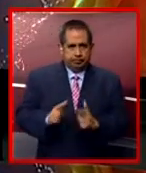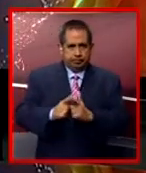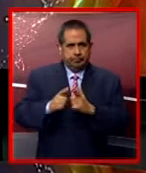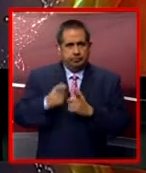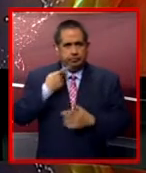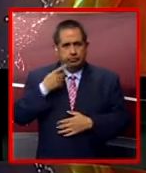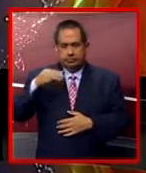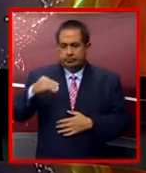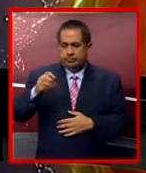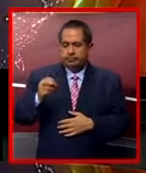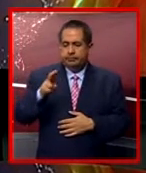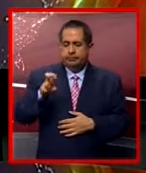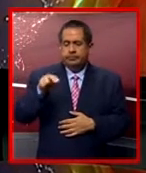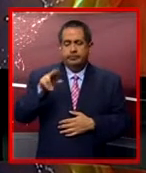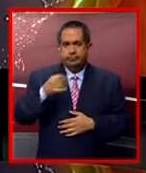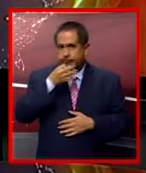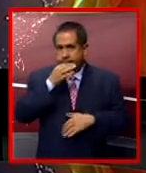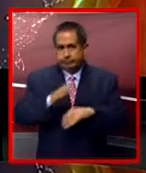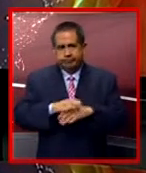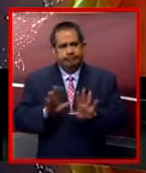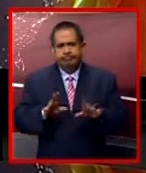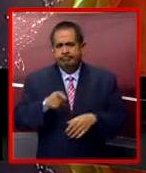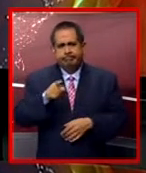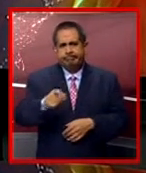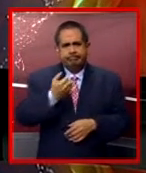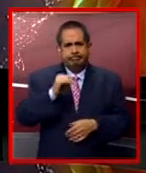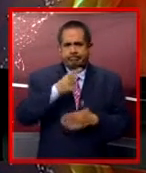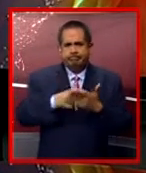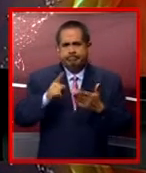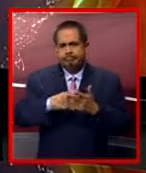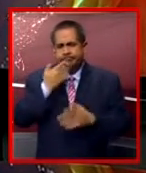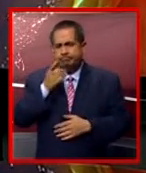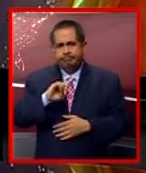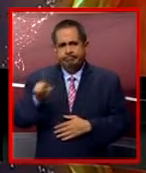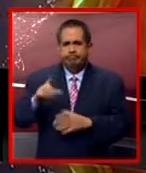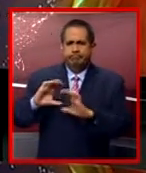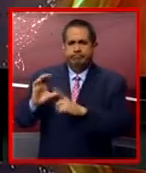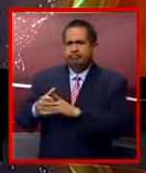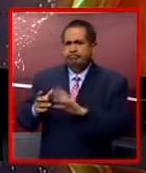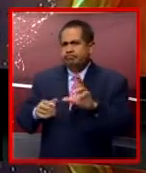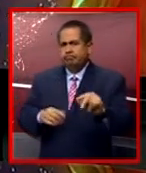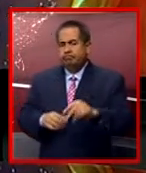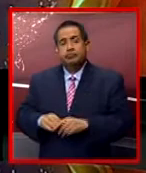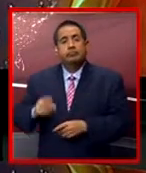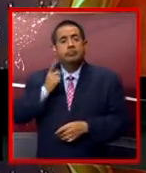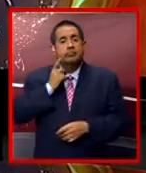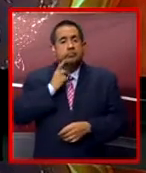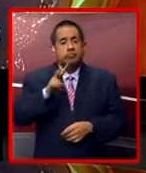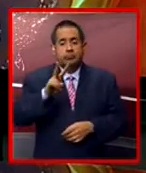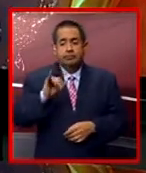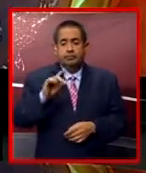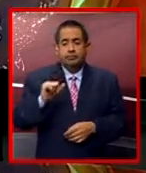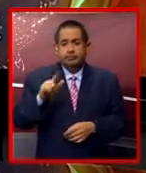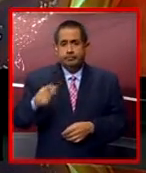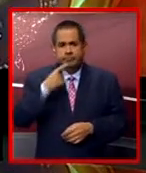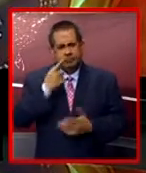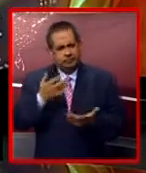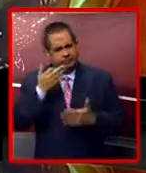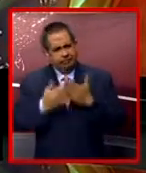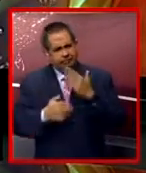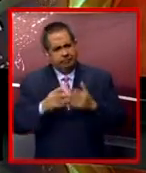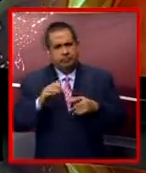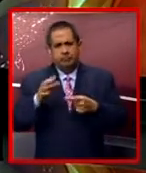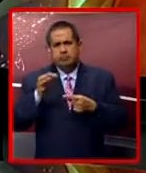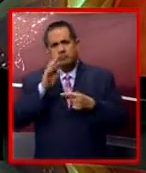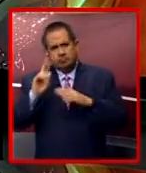Morena hizo señalamientos en contra de la manera en que se dictaminó en comisión. El diputado Vidal Llerenas dijo que no se permitió la presentación de